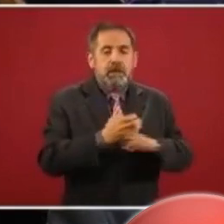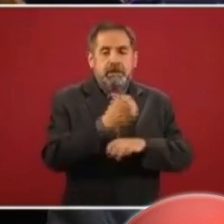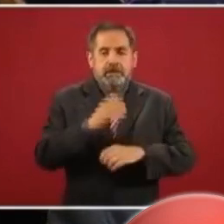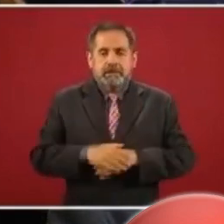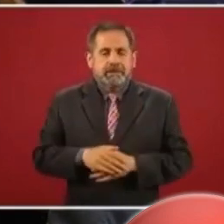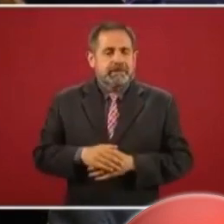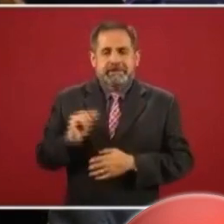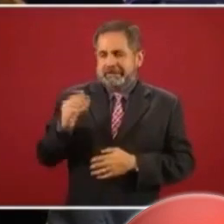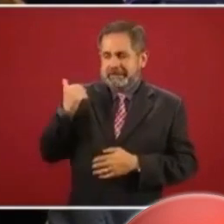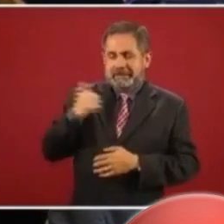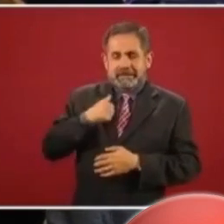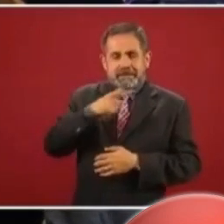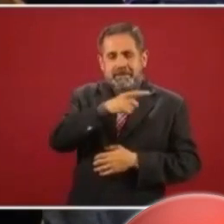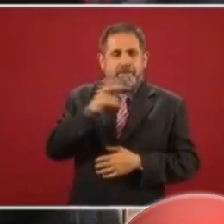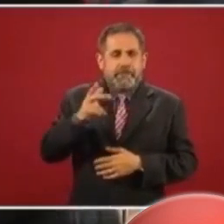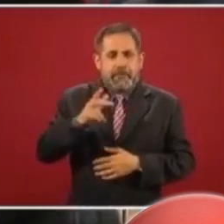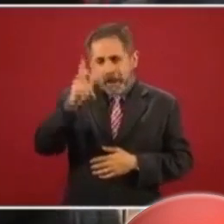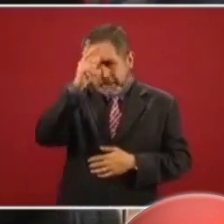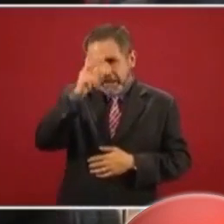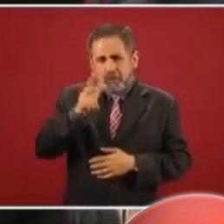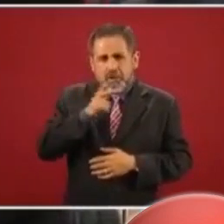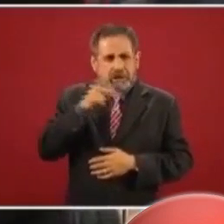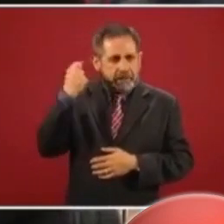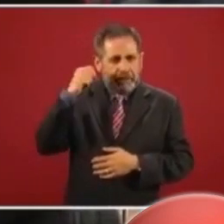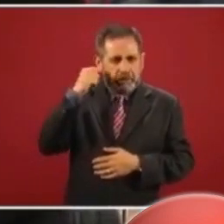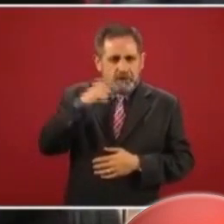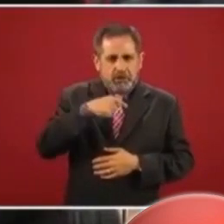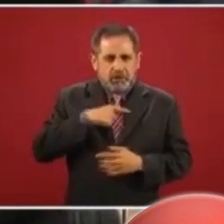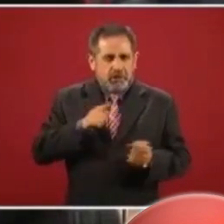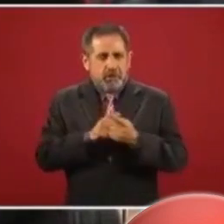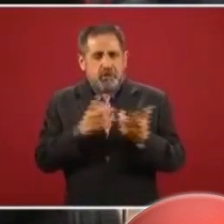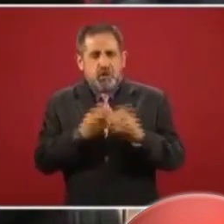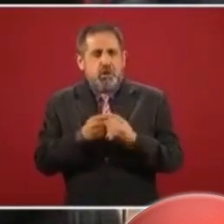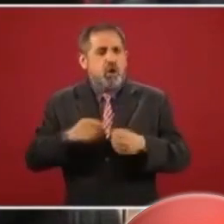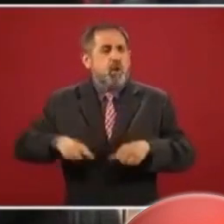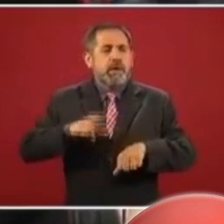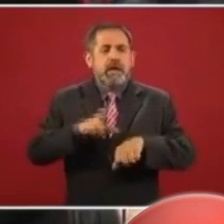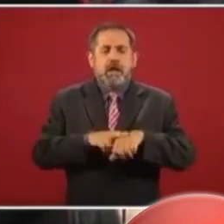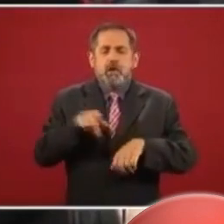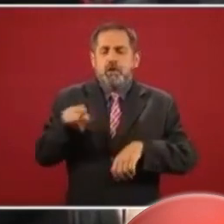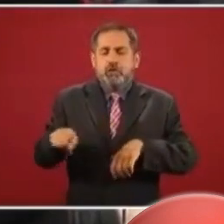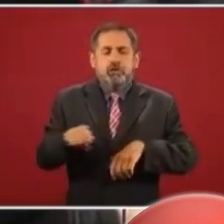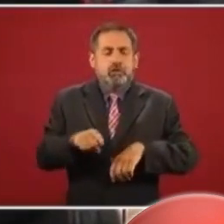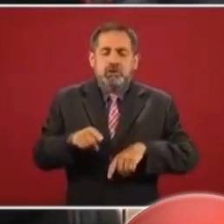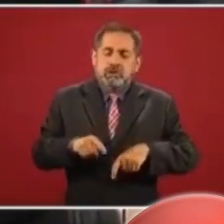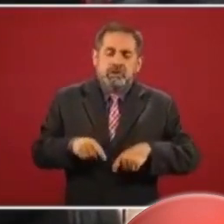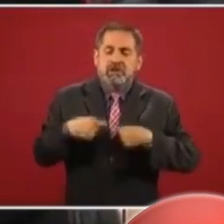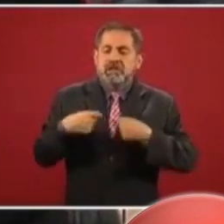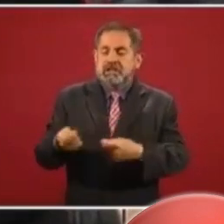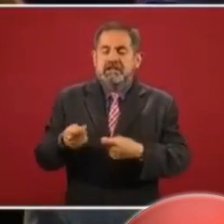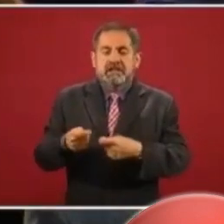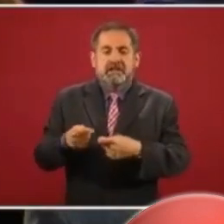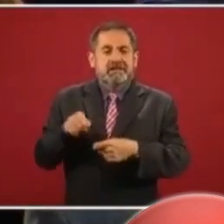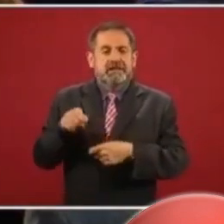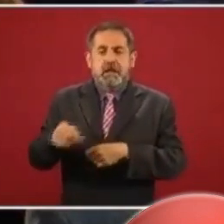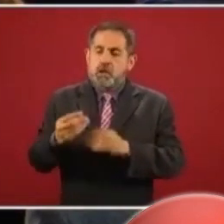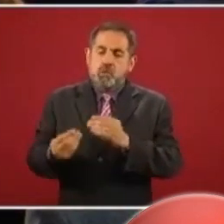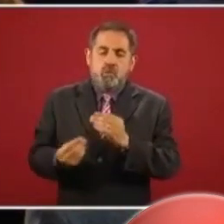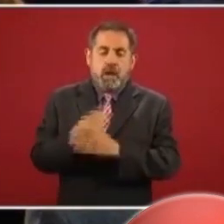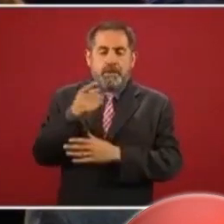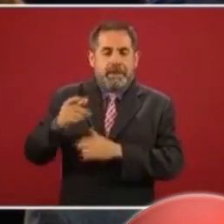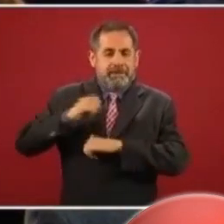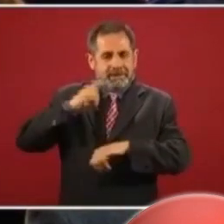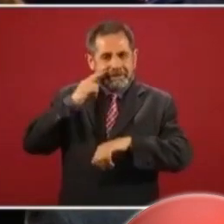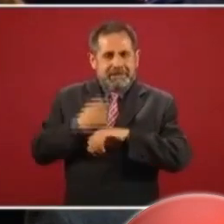en Villahermosa, donde tuve oportunidad de, junto con el gobernador Adán Augusto, darle posesión a la nueva